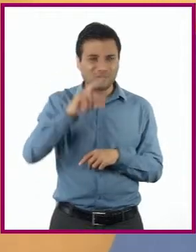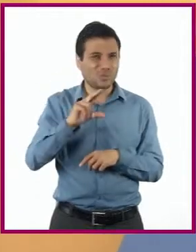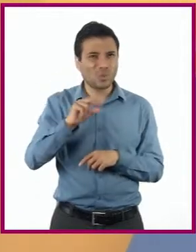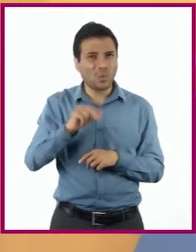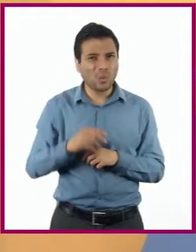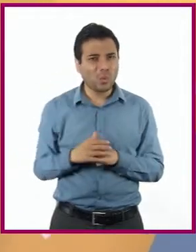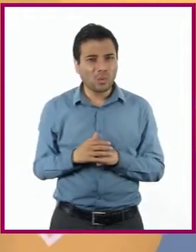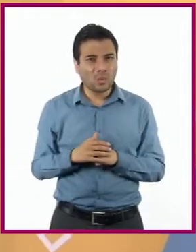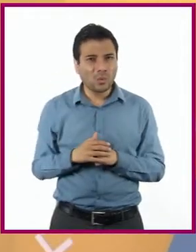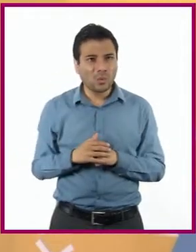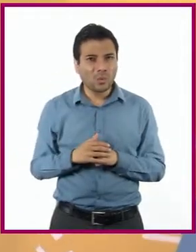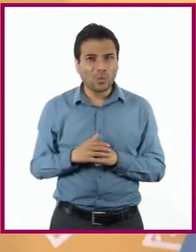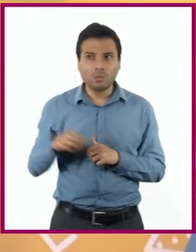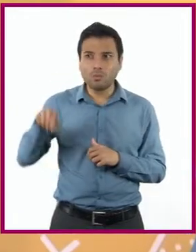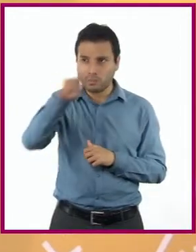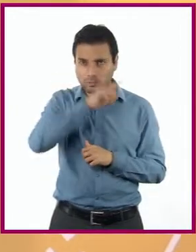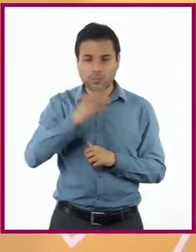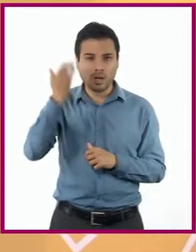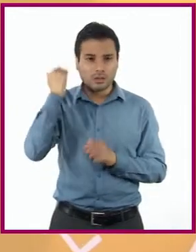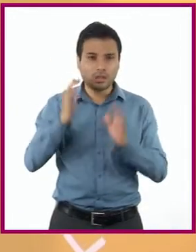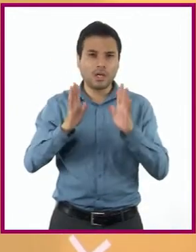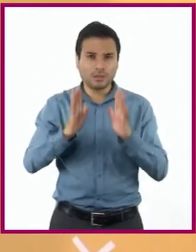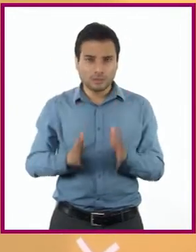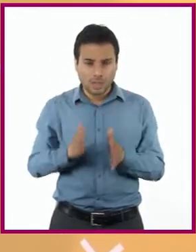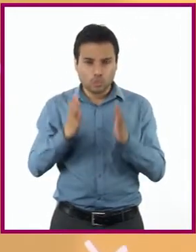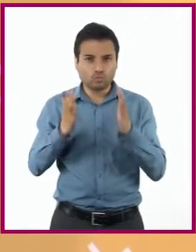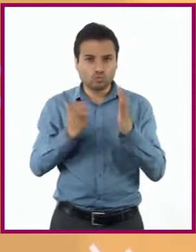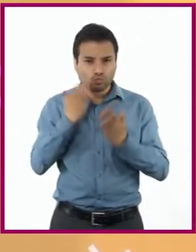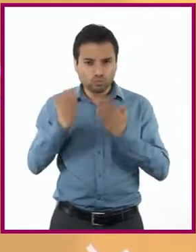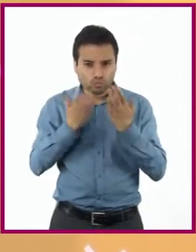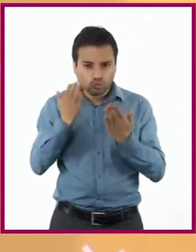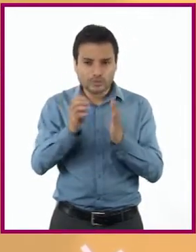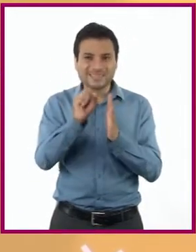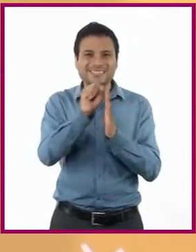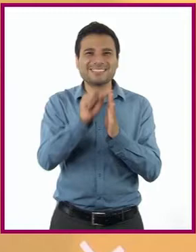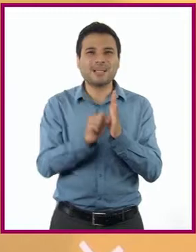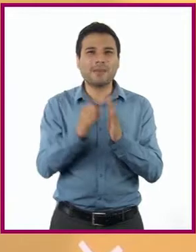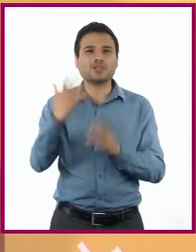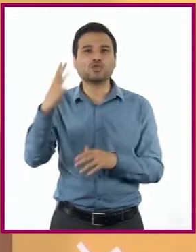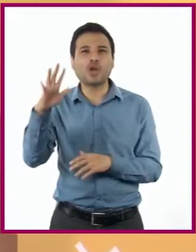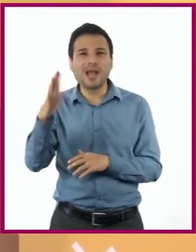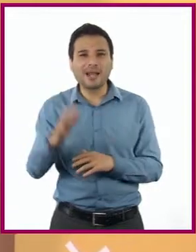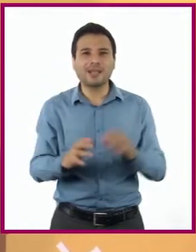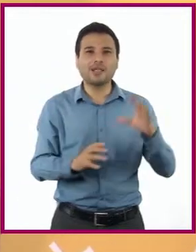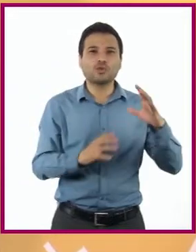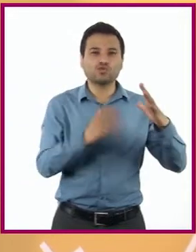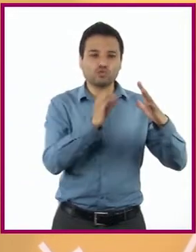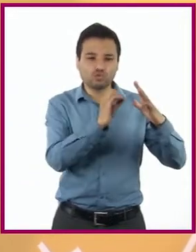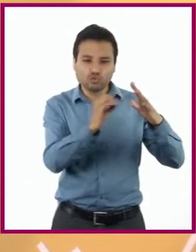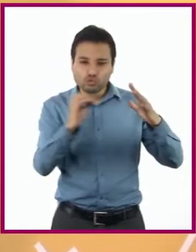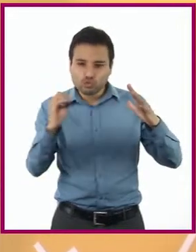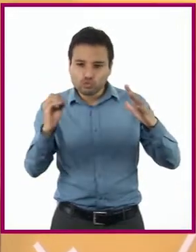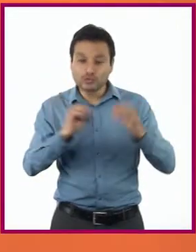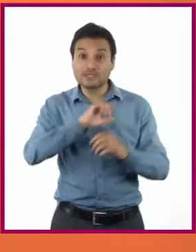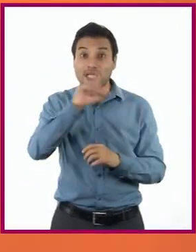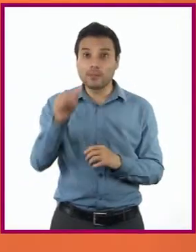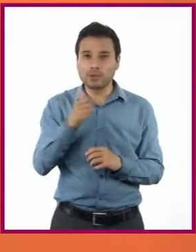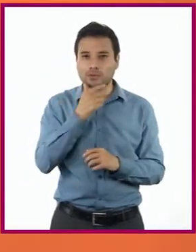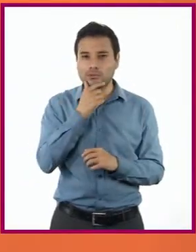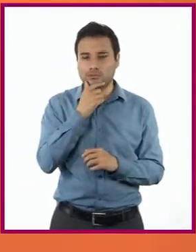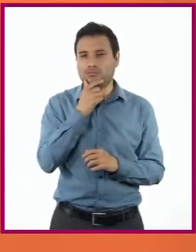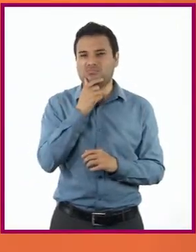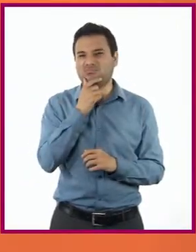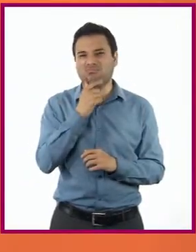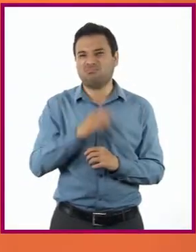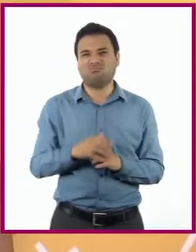al igual que tú y yo, estudiaron el sistema solar y sus planetas en la escuela, pero después consideraron que